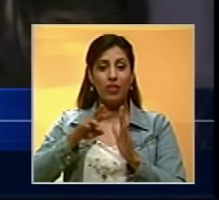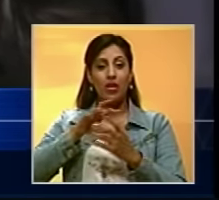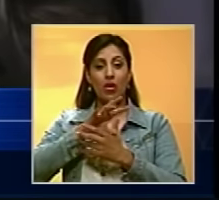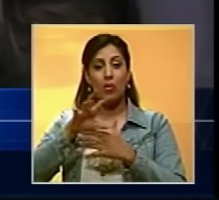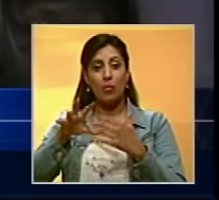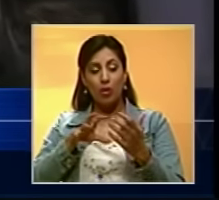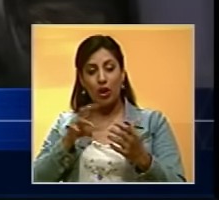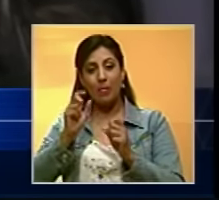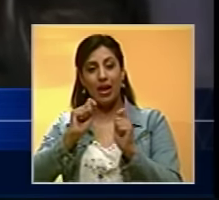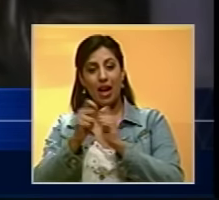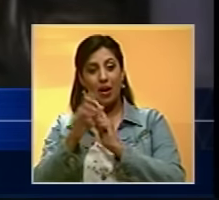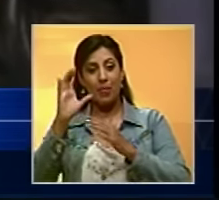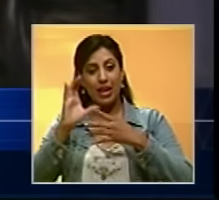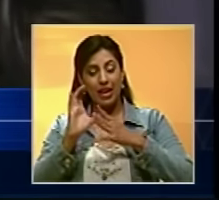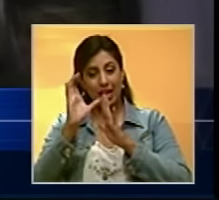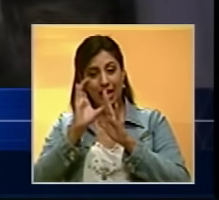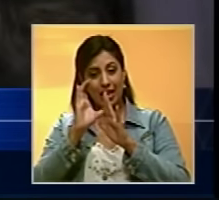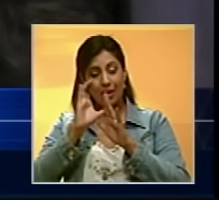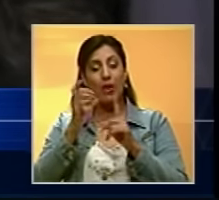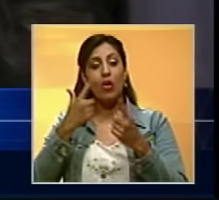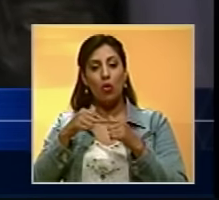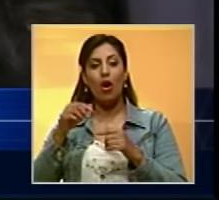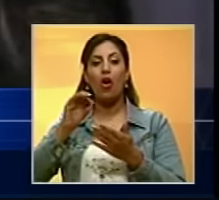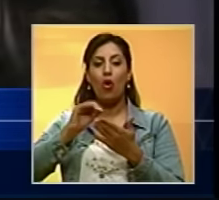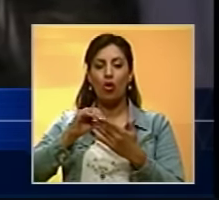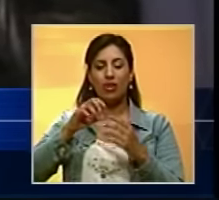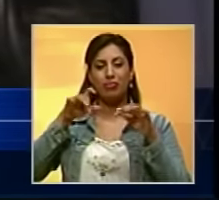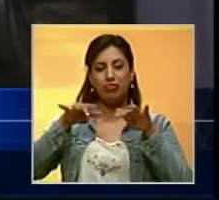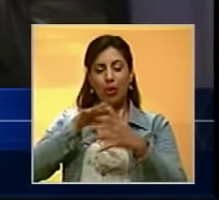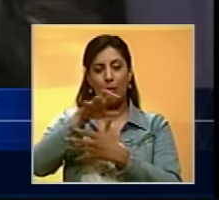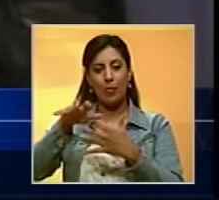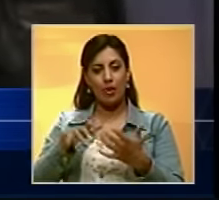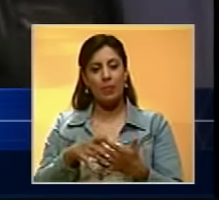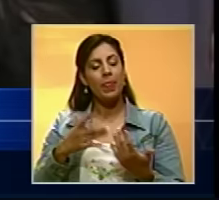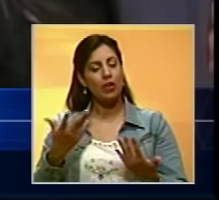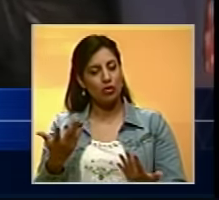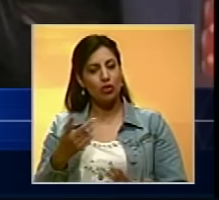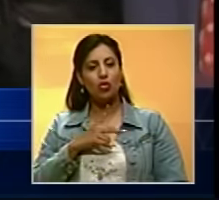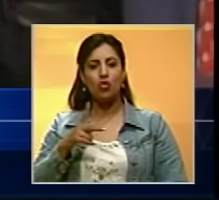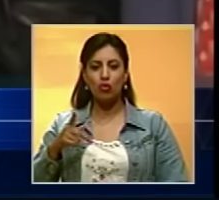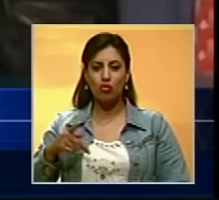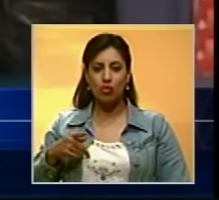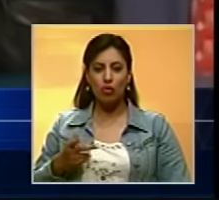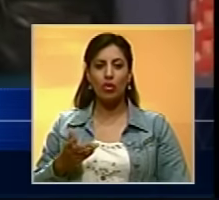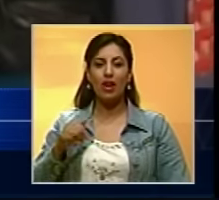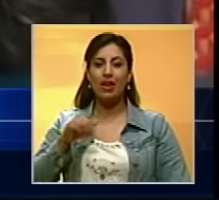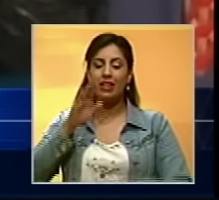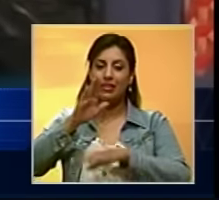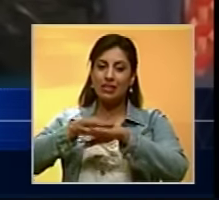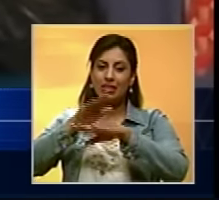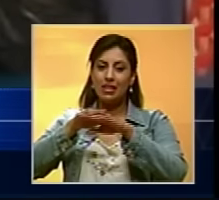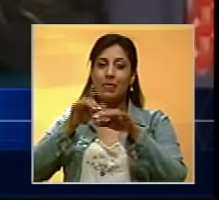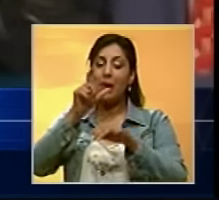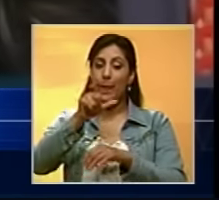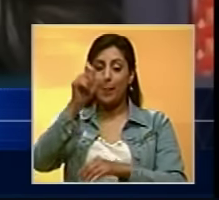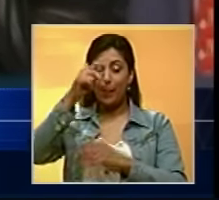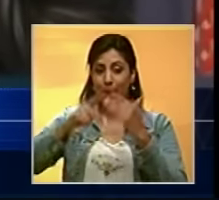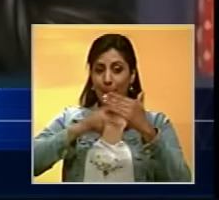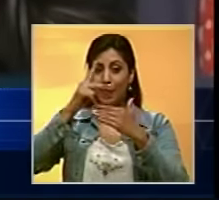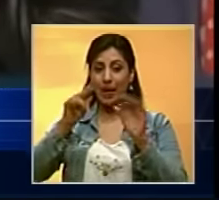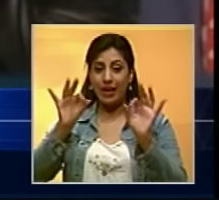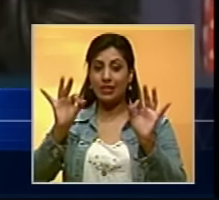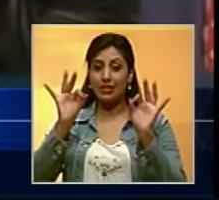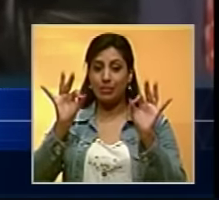efectos del cambio climático que puede ser víctima nuevamente de embates climáticos y es por ello que nosotros hemos llamado a que este plan